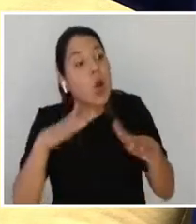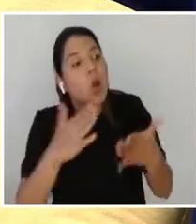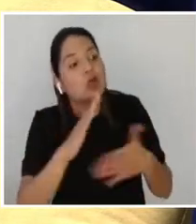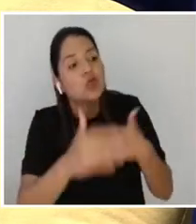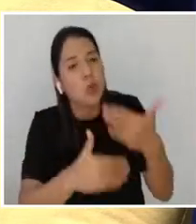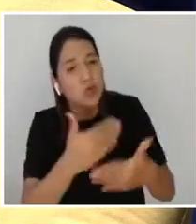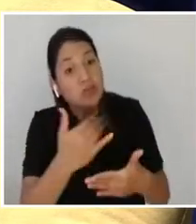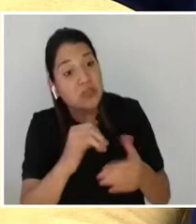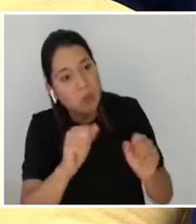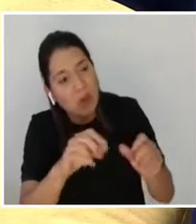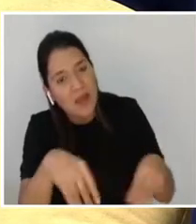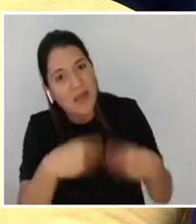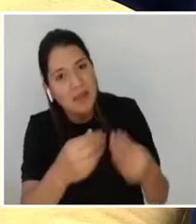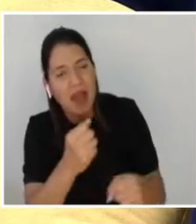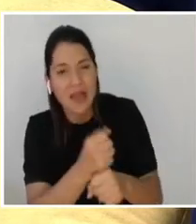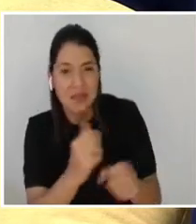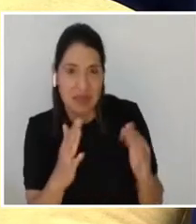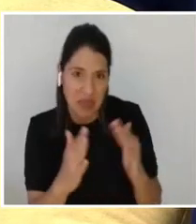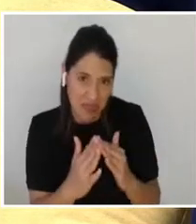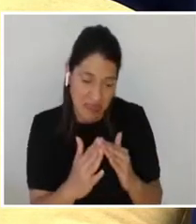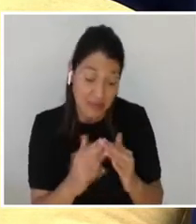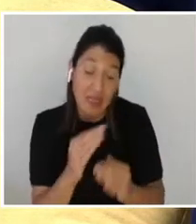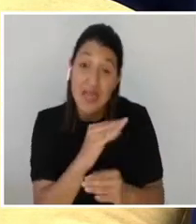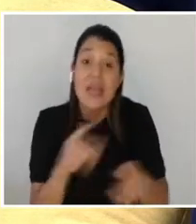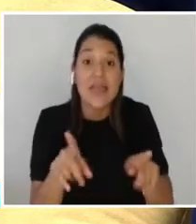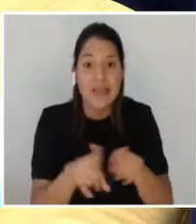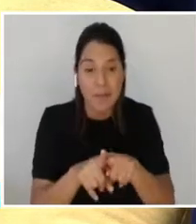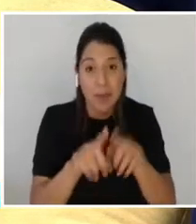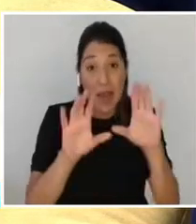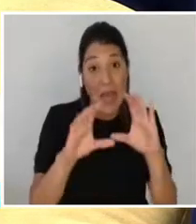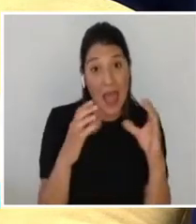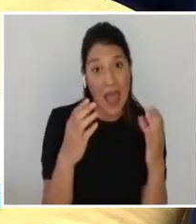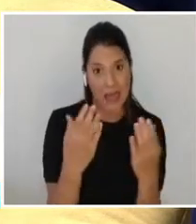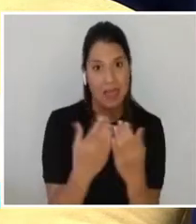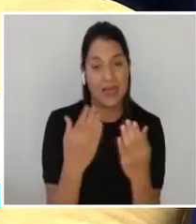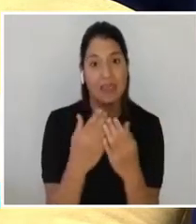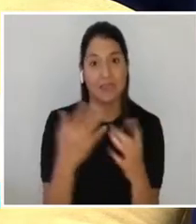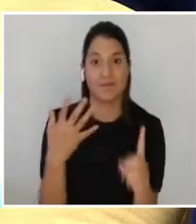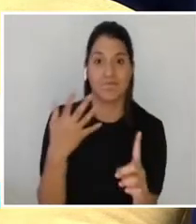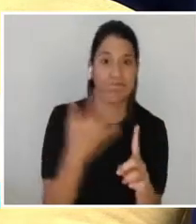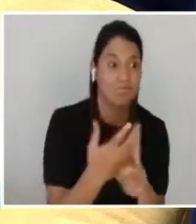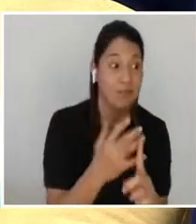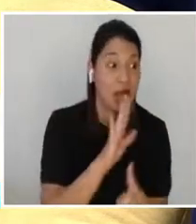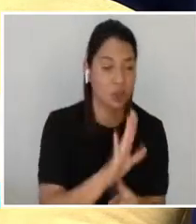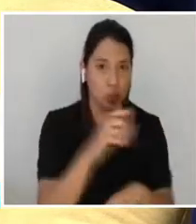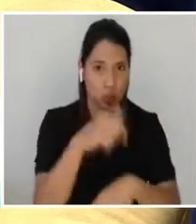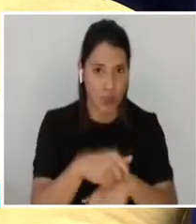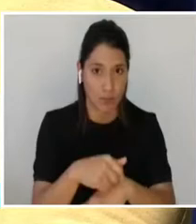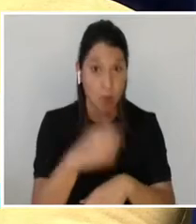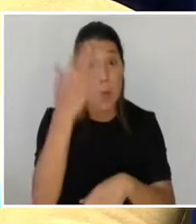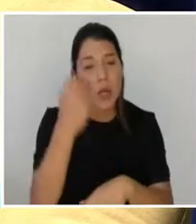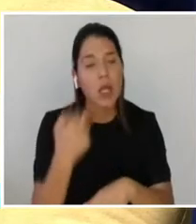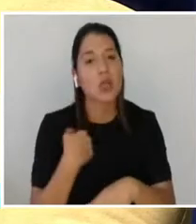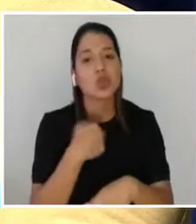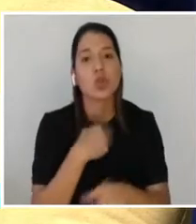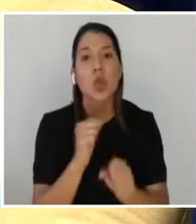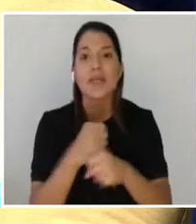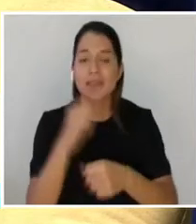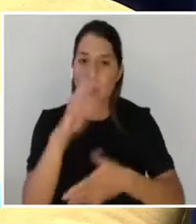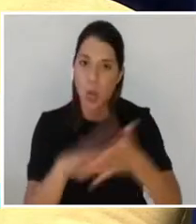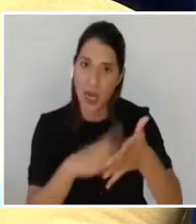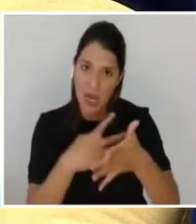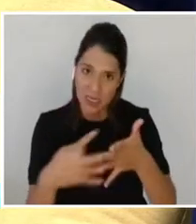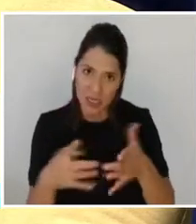demás. Y también se le adecuan las clases al calendario que ellos tienen, porque nosotros le hacemos un calendario. Entonces eso es lo que ha ayudado